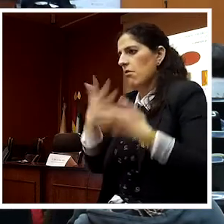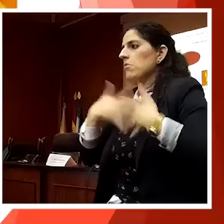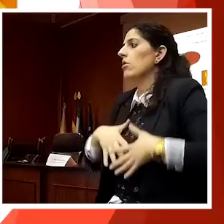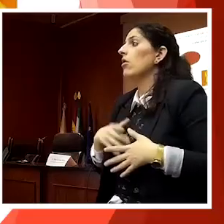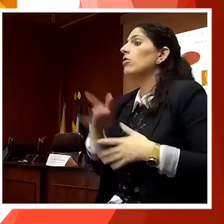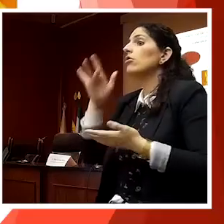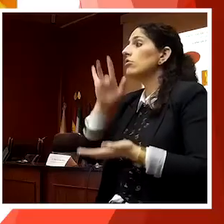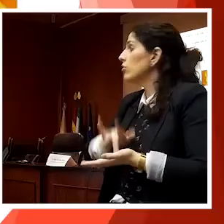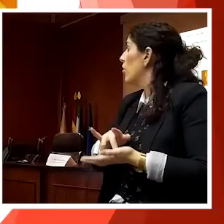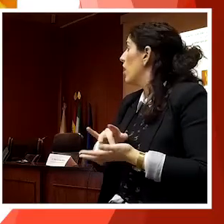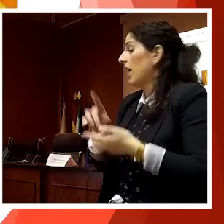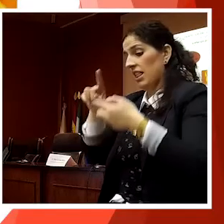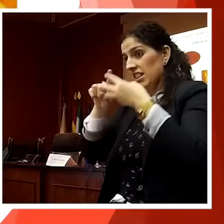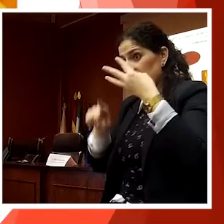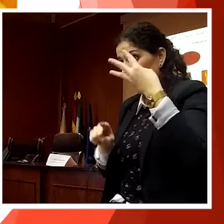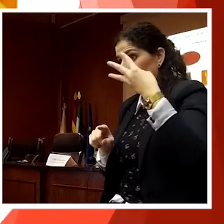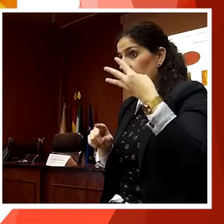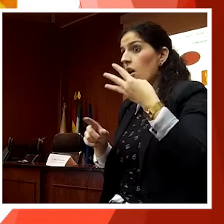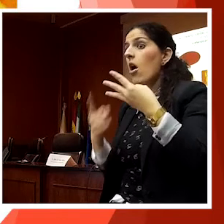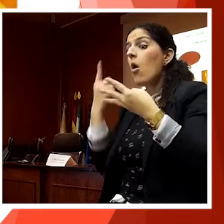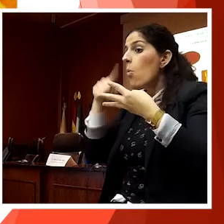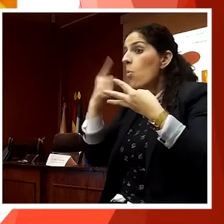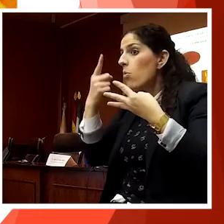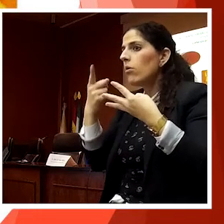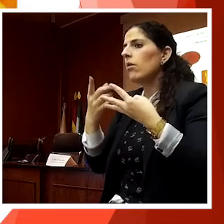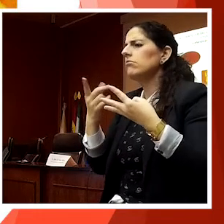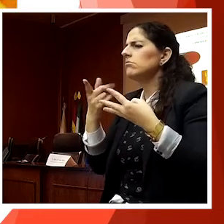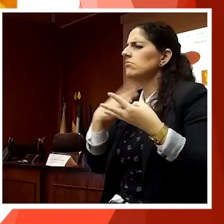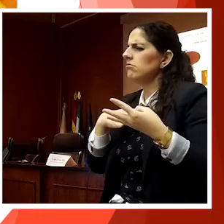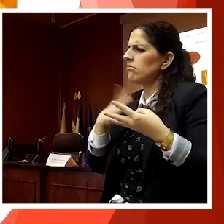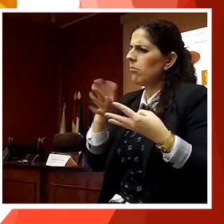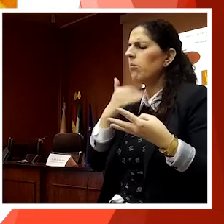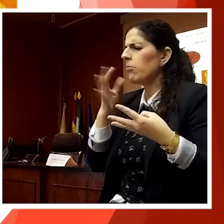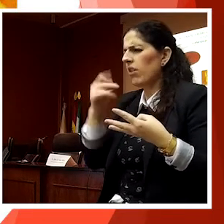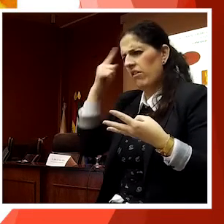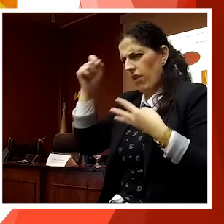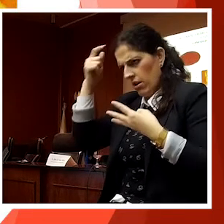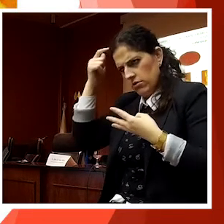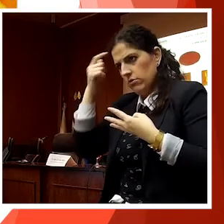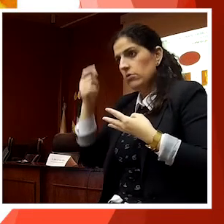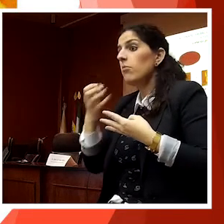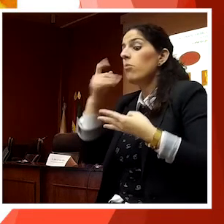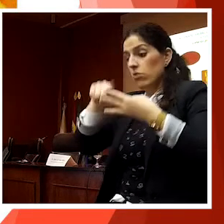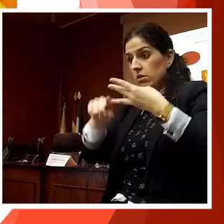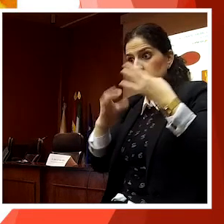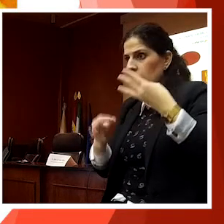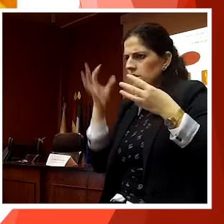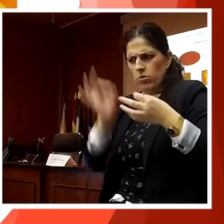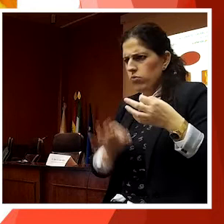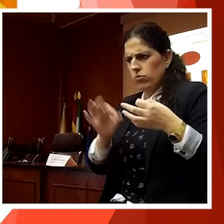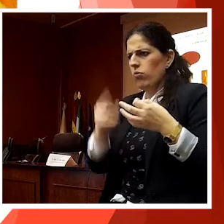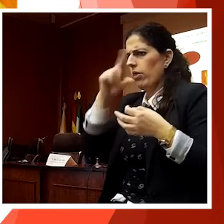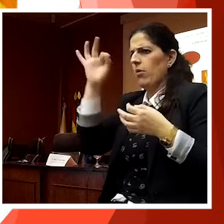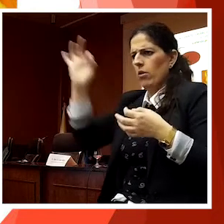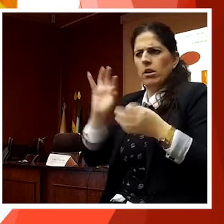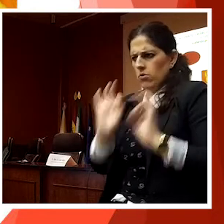persona tiene uno de estos 3 síntomas, con que tenga solo uno, ya hay sospecha de ictus. Si tuviera los 3, es un ictus, casi en el 80%